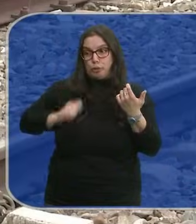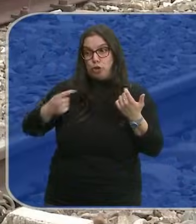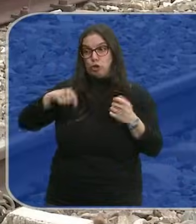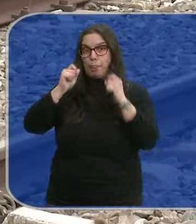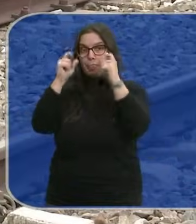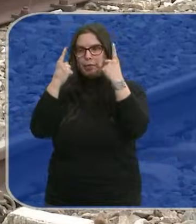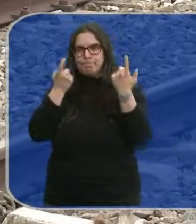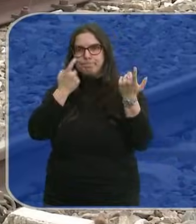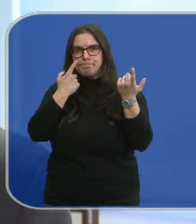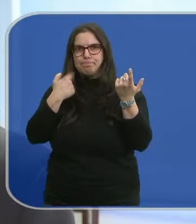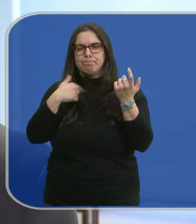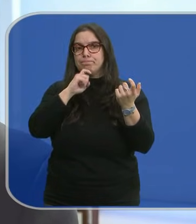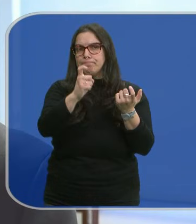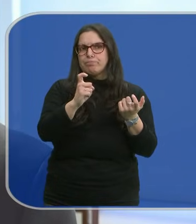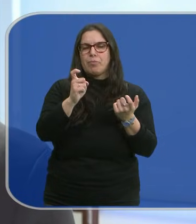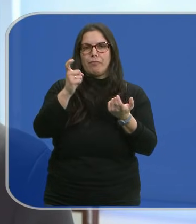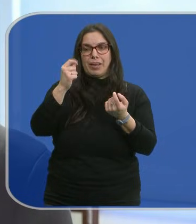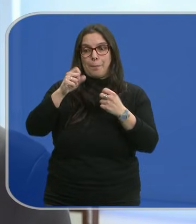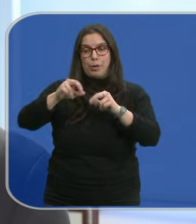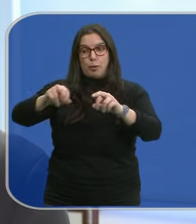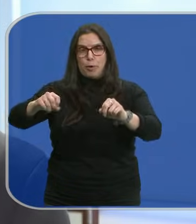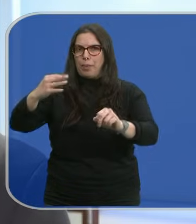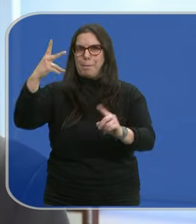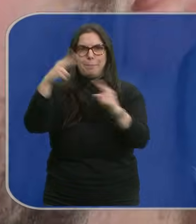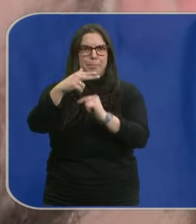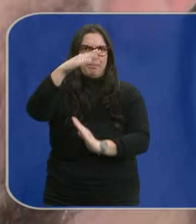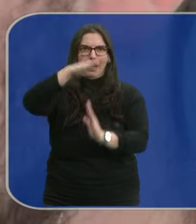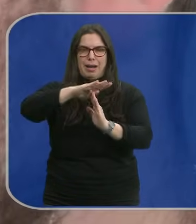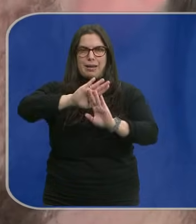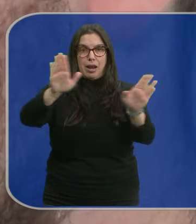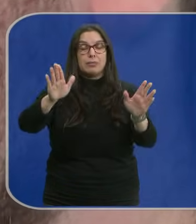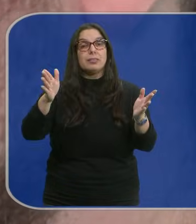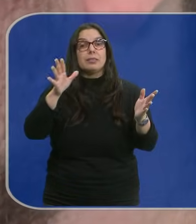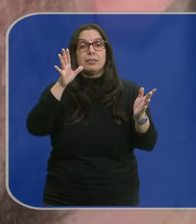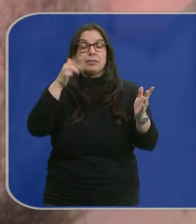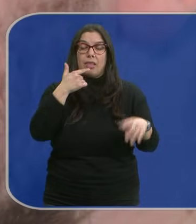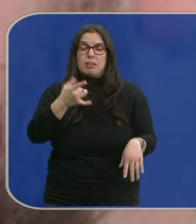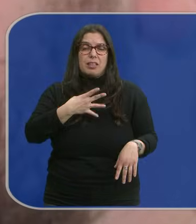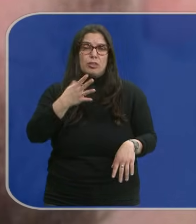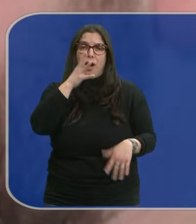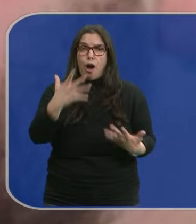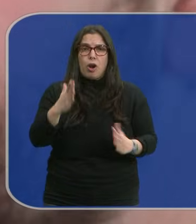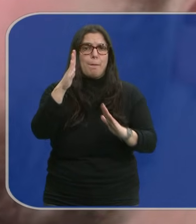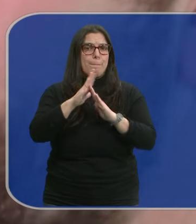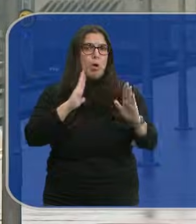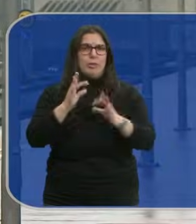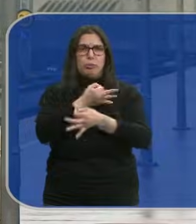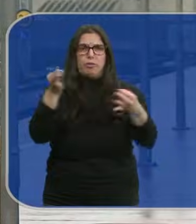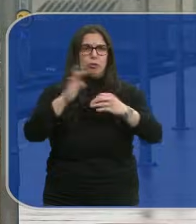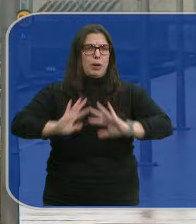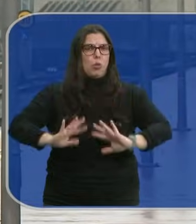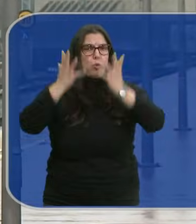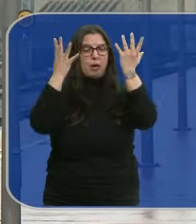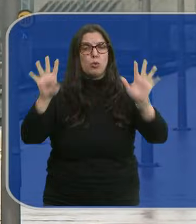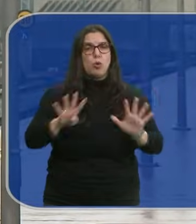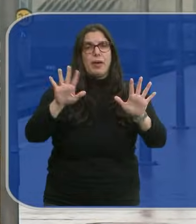que estamos en primera línea. Creo que es un círculo vicioso que tenemos que cortar en algún momento. Y ese momento para el sindicato de maquinistas es ahora. Huelga